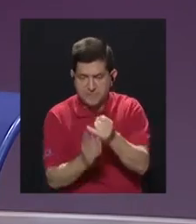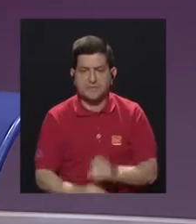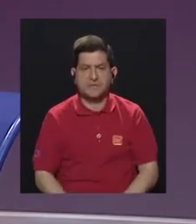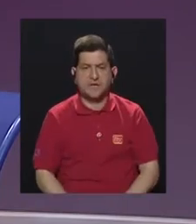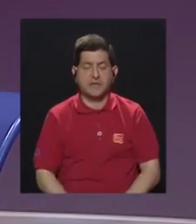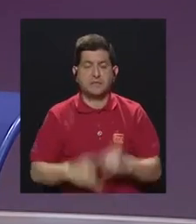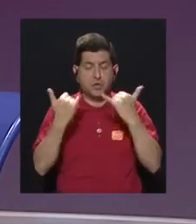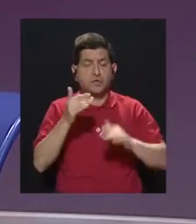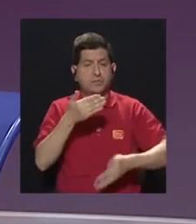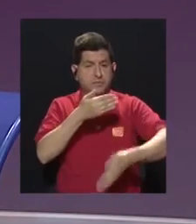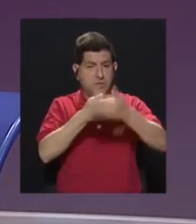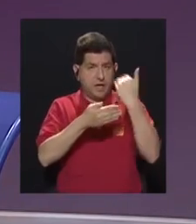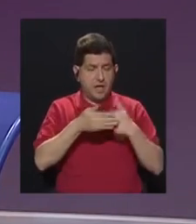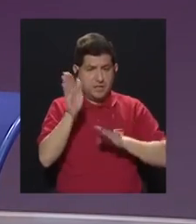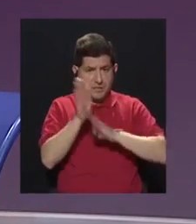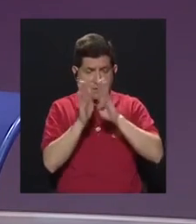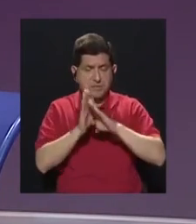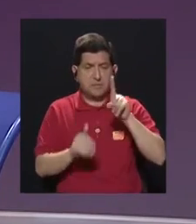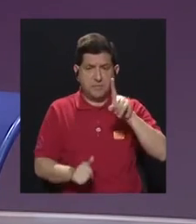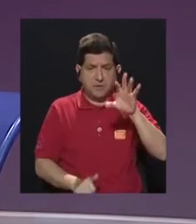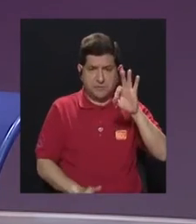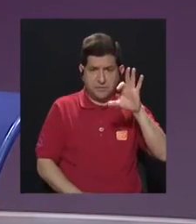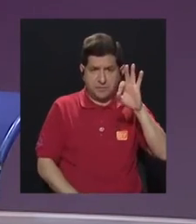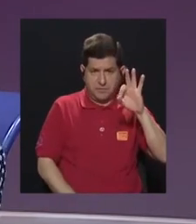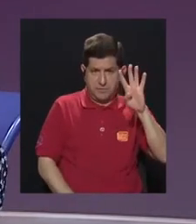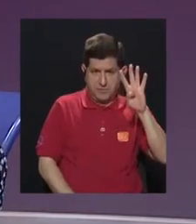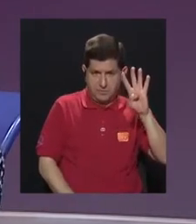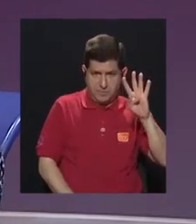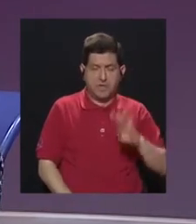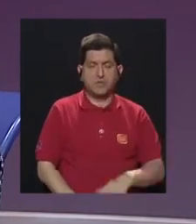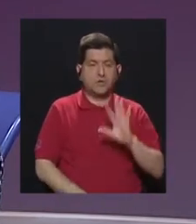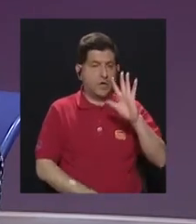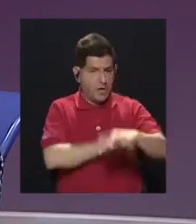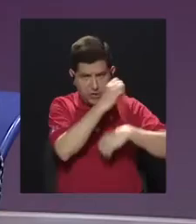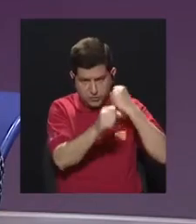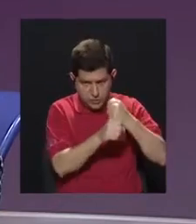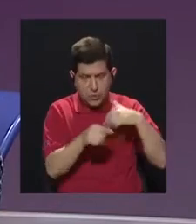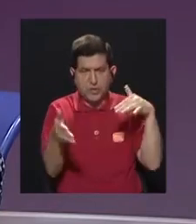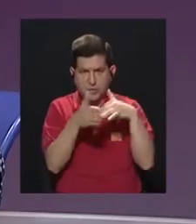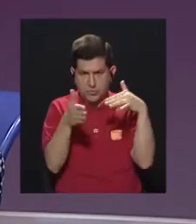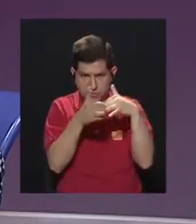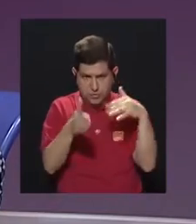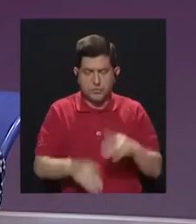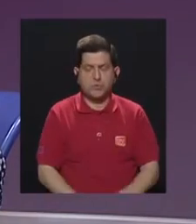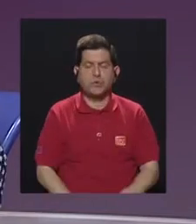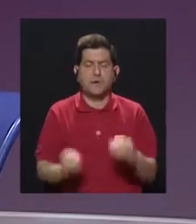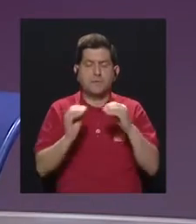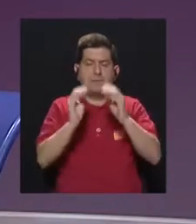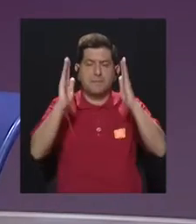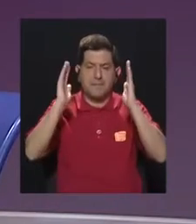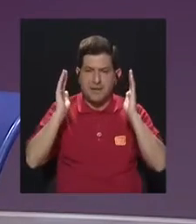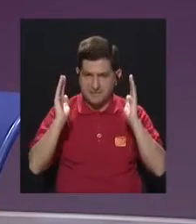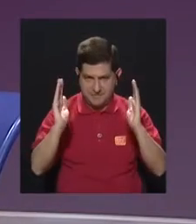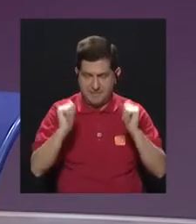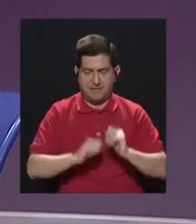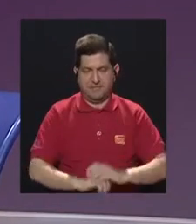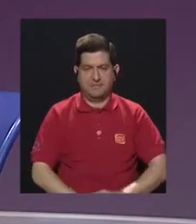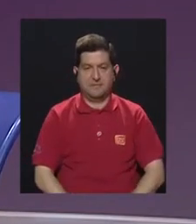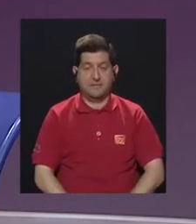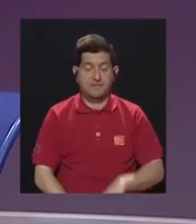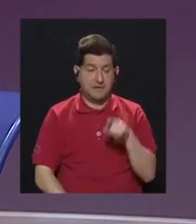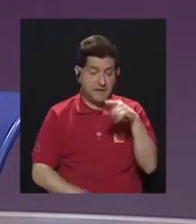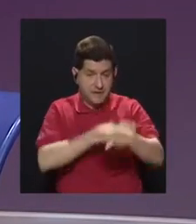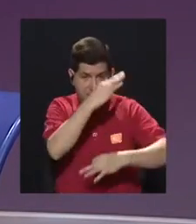viene desarrollando desde 1994 cada cinco años es un estudio longitudinal el más grande en